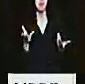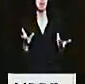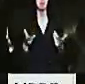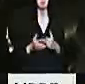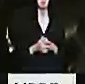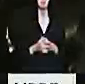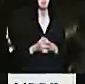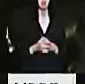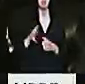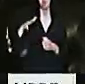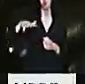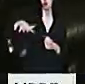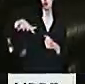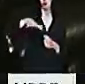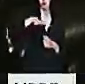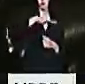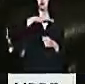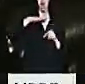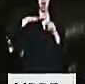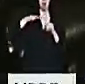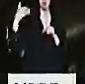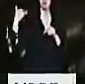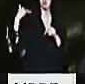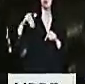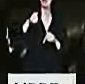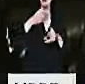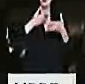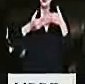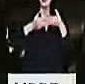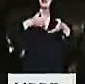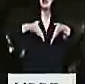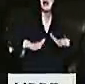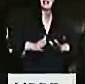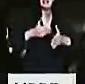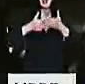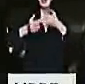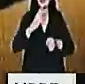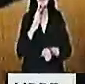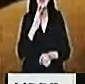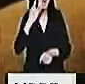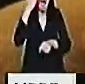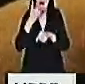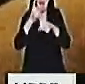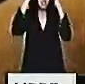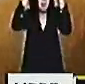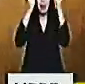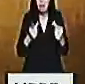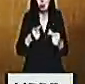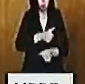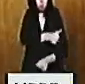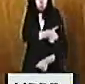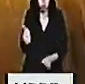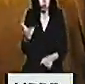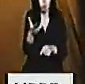vista social en la cuna en la que se nace o en el lugar donde se vive. Hay talentos por